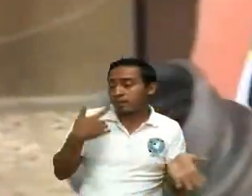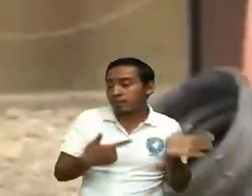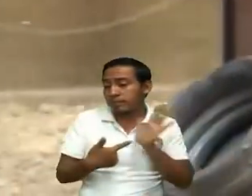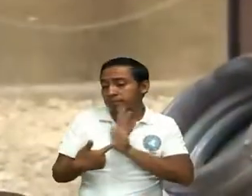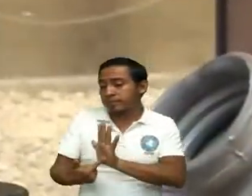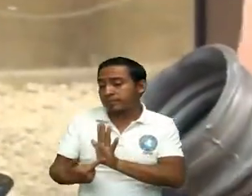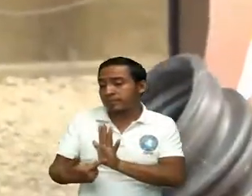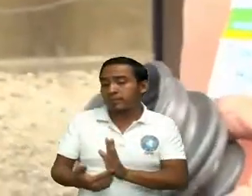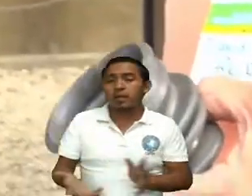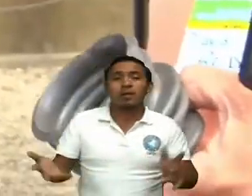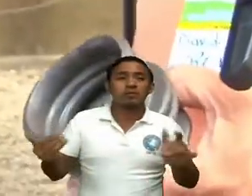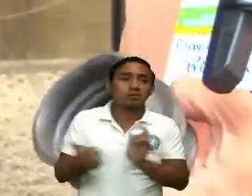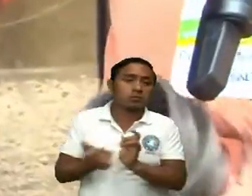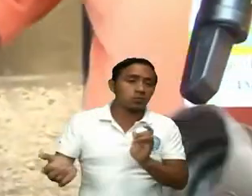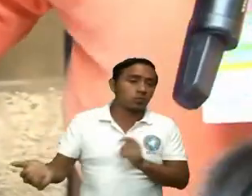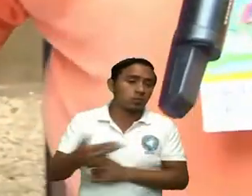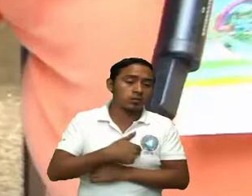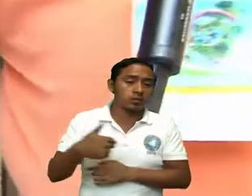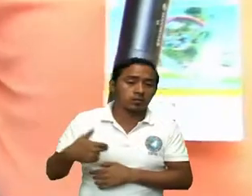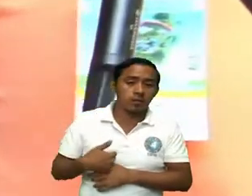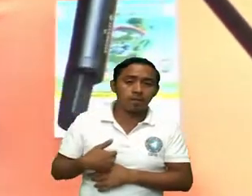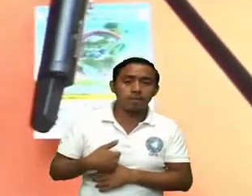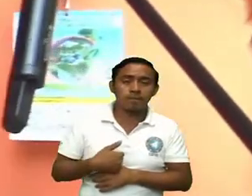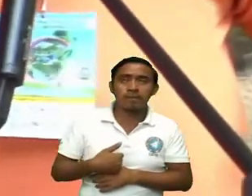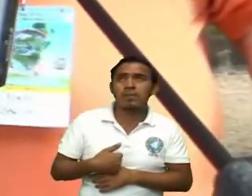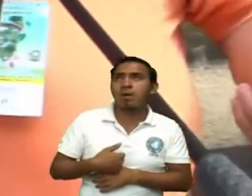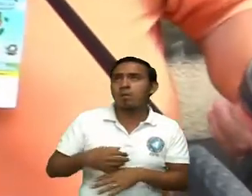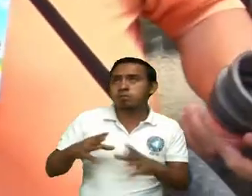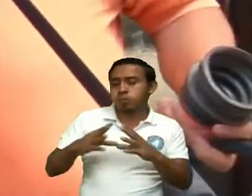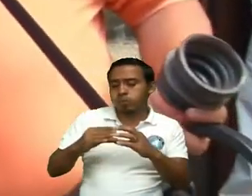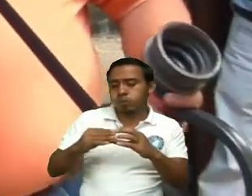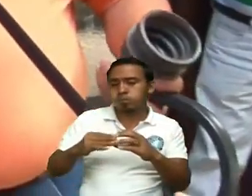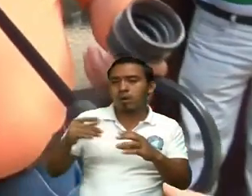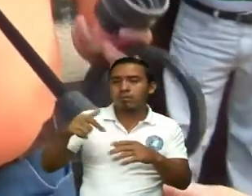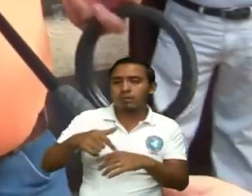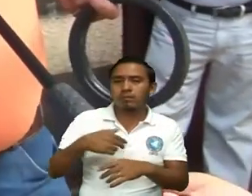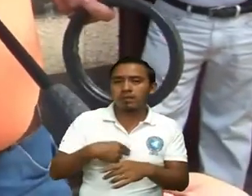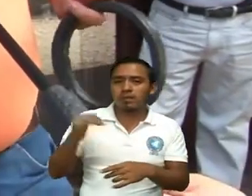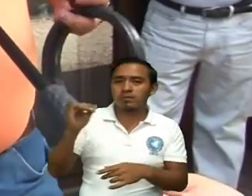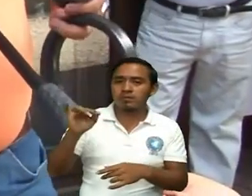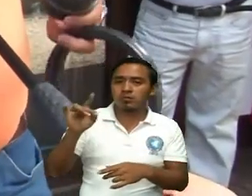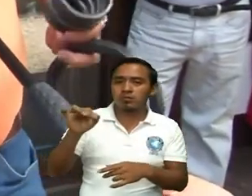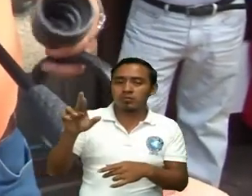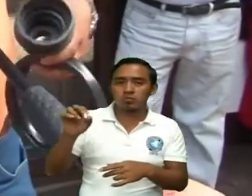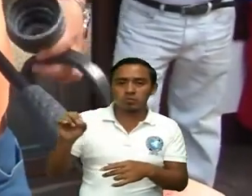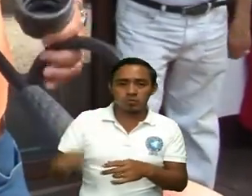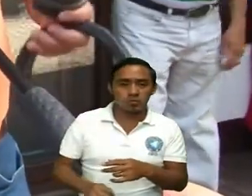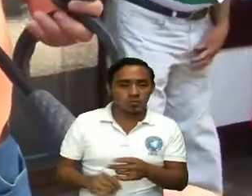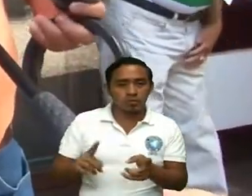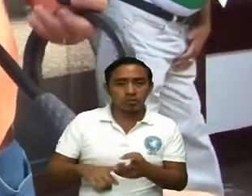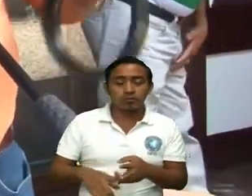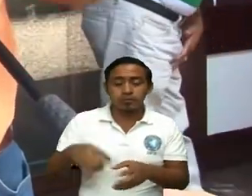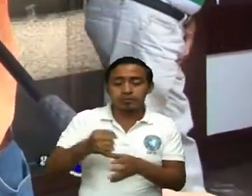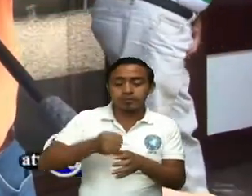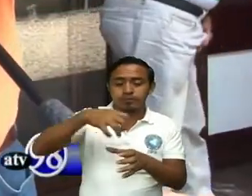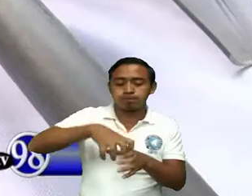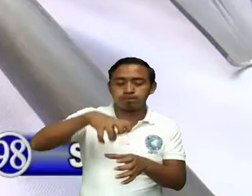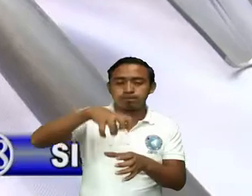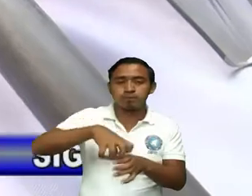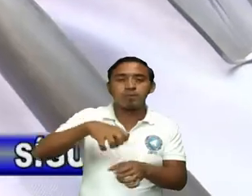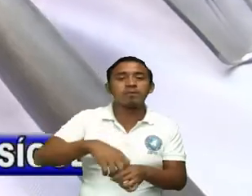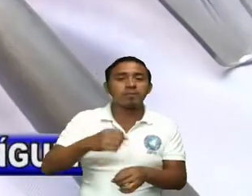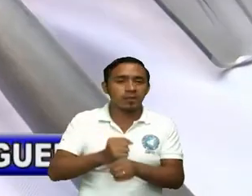eso, ¿verdad? Estamos produciendo la bomba de inodoro. Como puedes ver, estamos trabajando por el medio